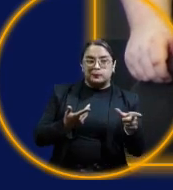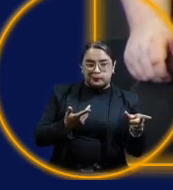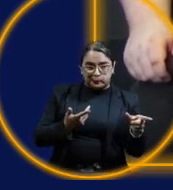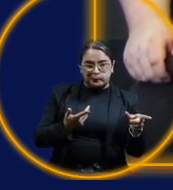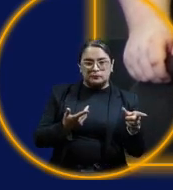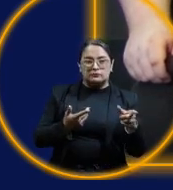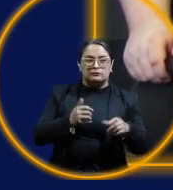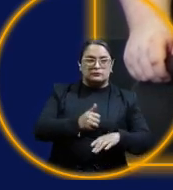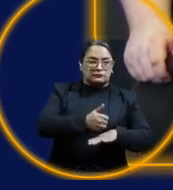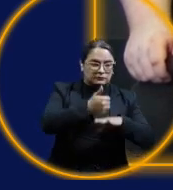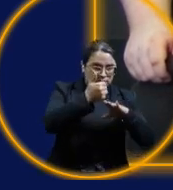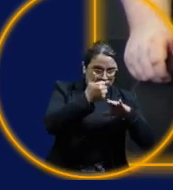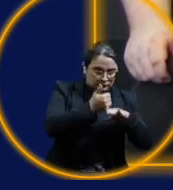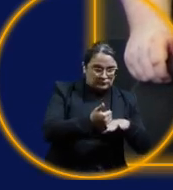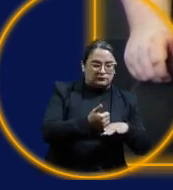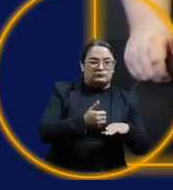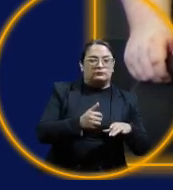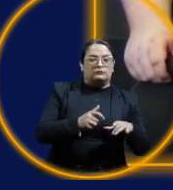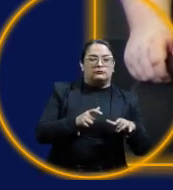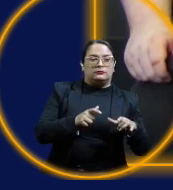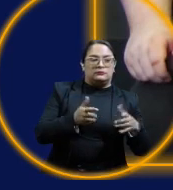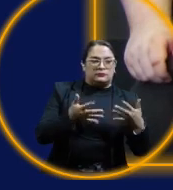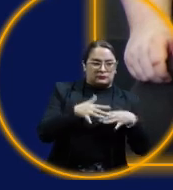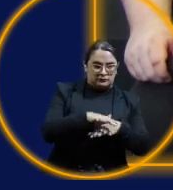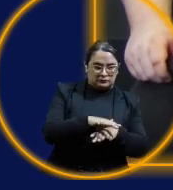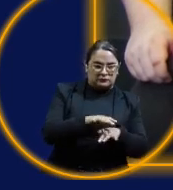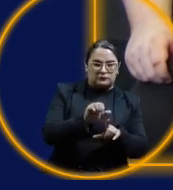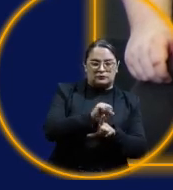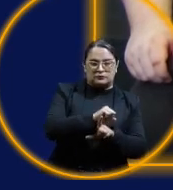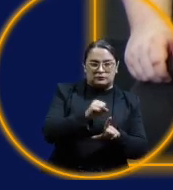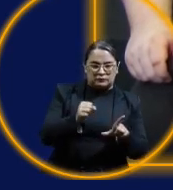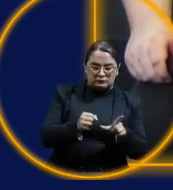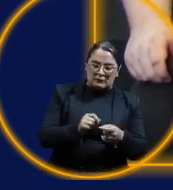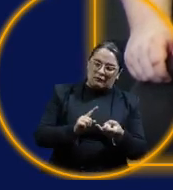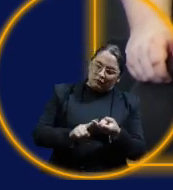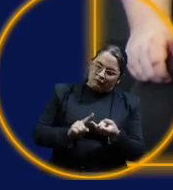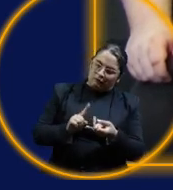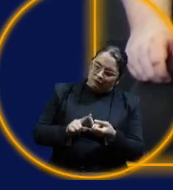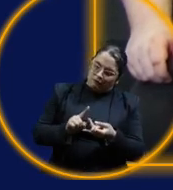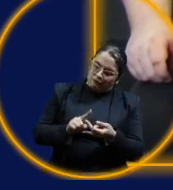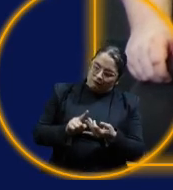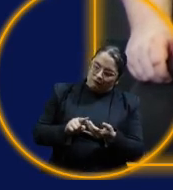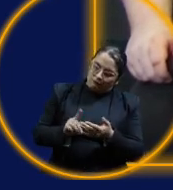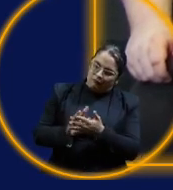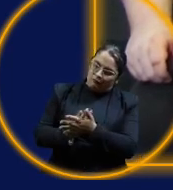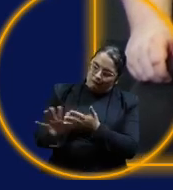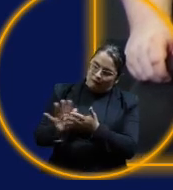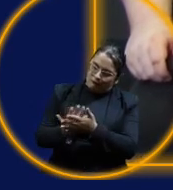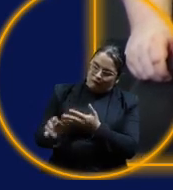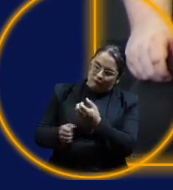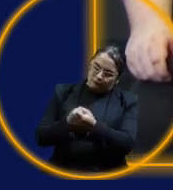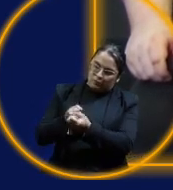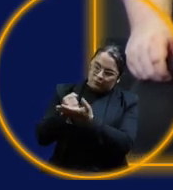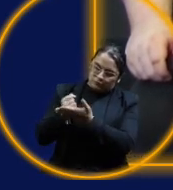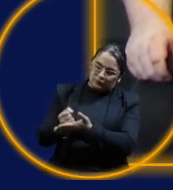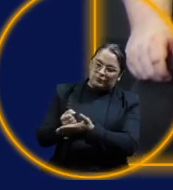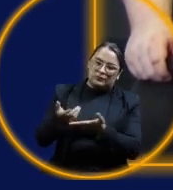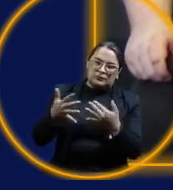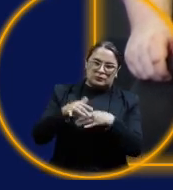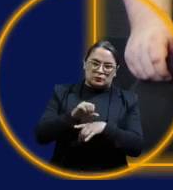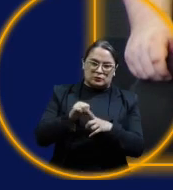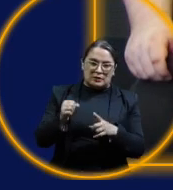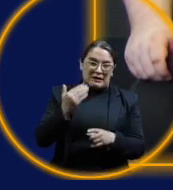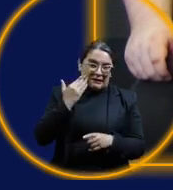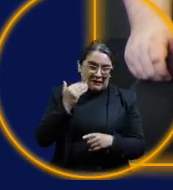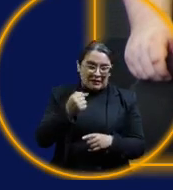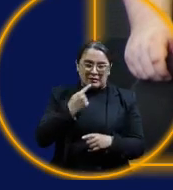y gerentes de medios de redes sociales que va a ayudar a relatar su historia de manera auténtica Sí así que yo por mí